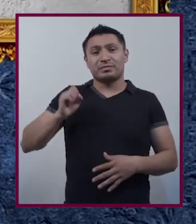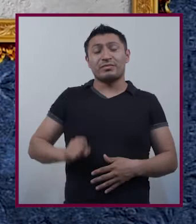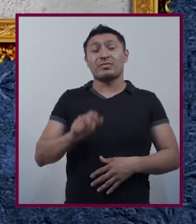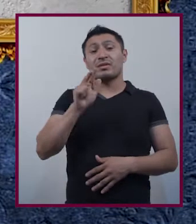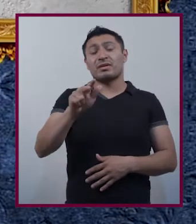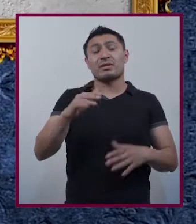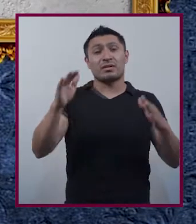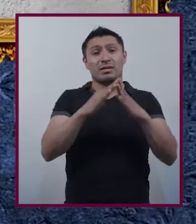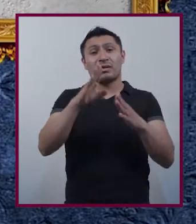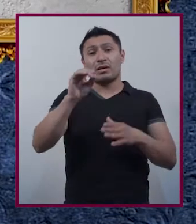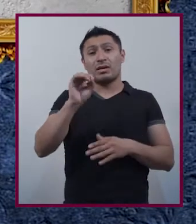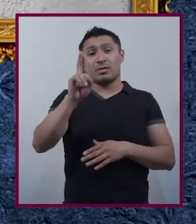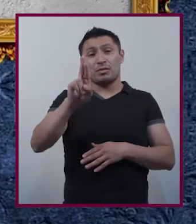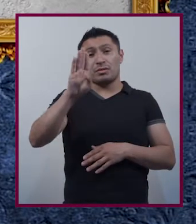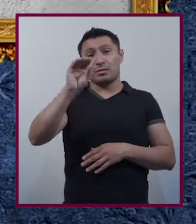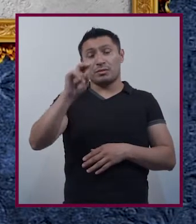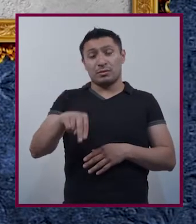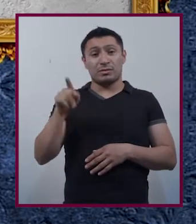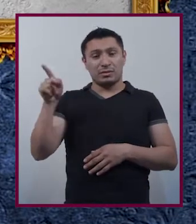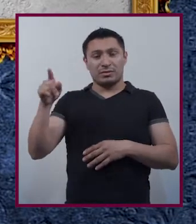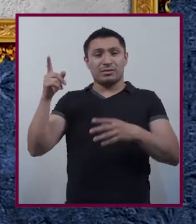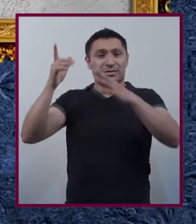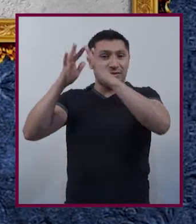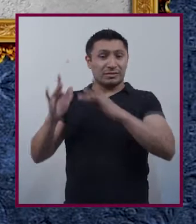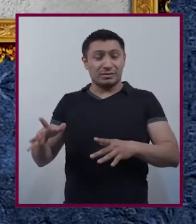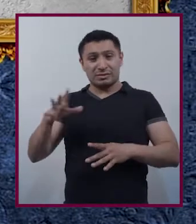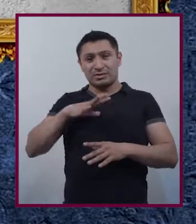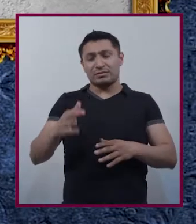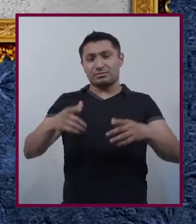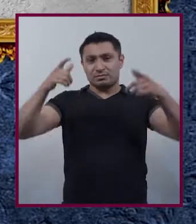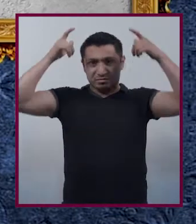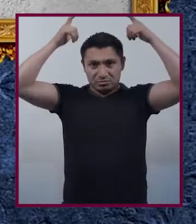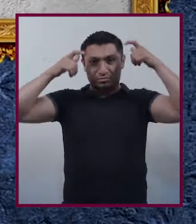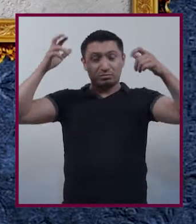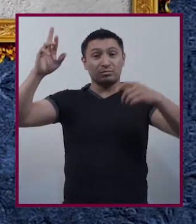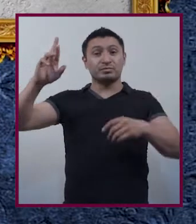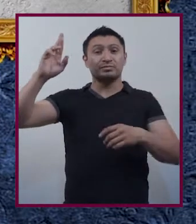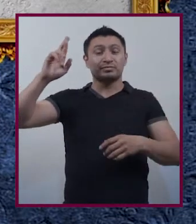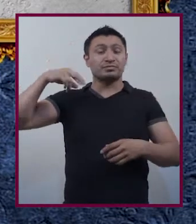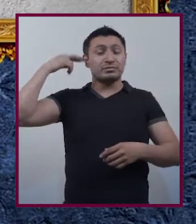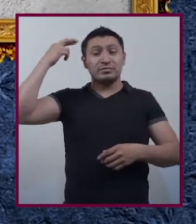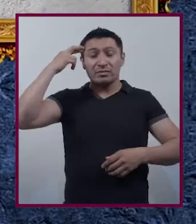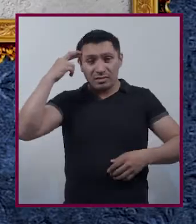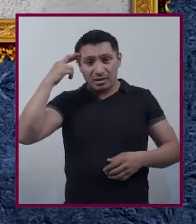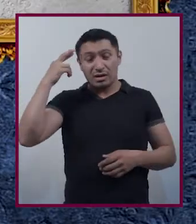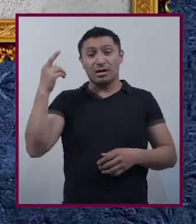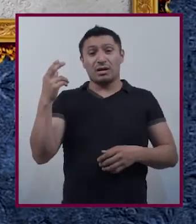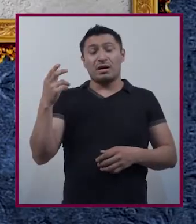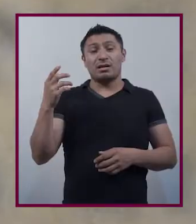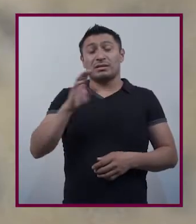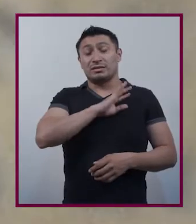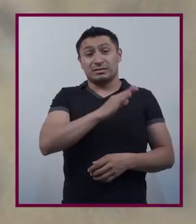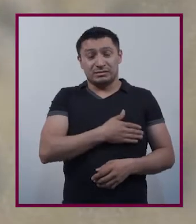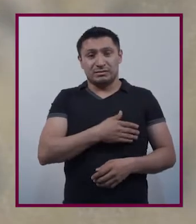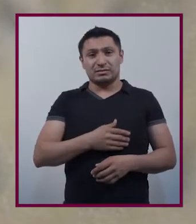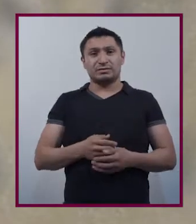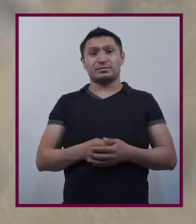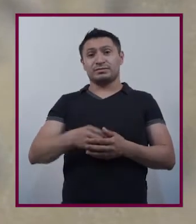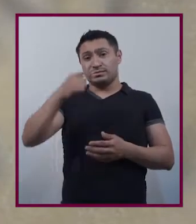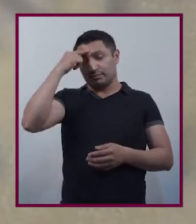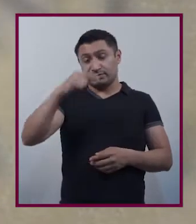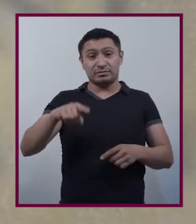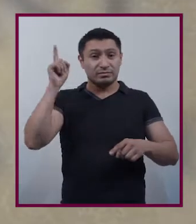la Casa Borbón, originaria de Francia, tomó la corona española y encaminó sus esfuerzos para instalar al